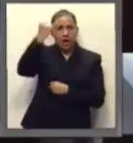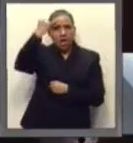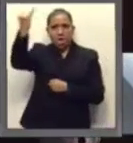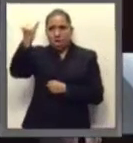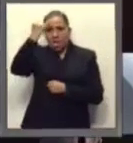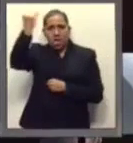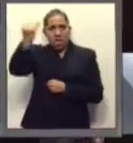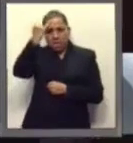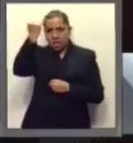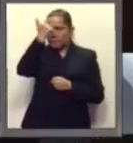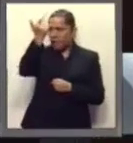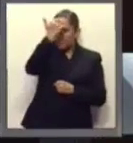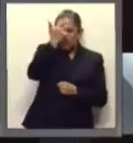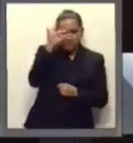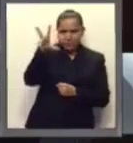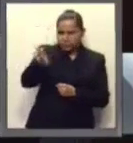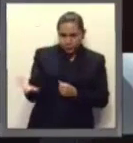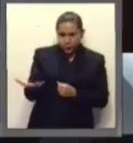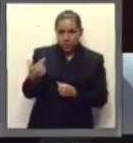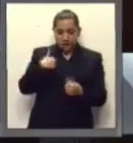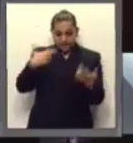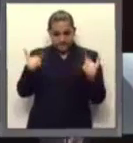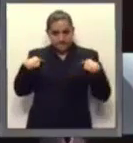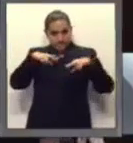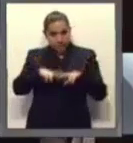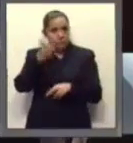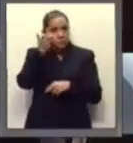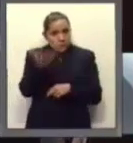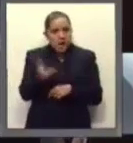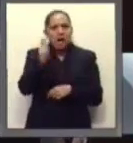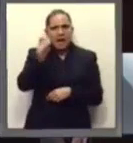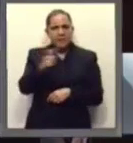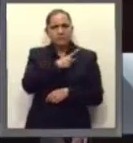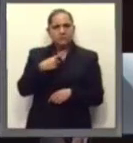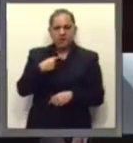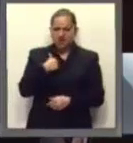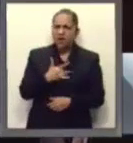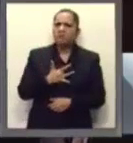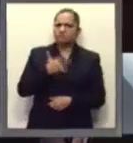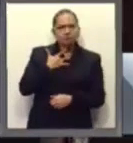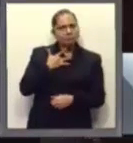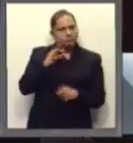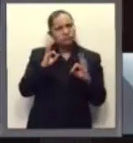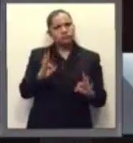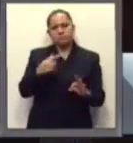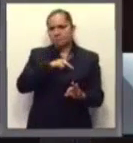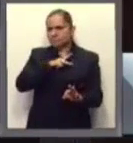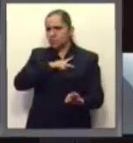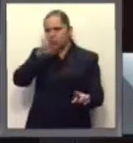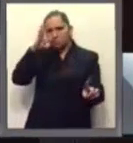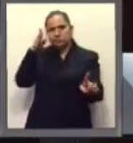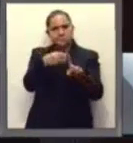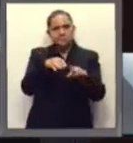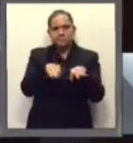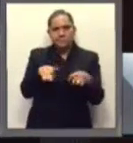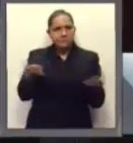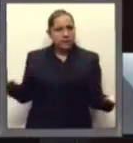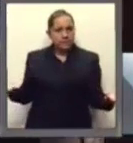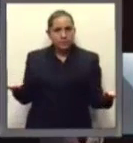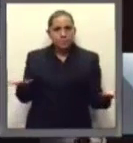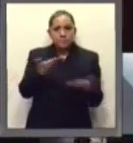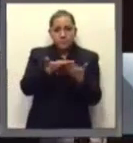ser docente hay que tener vocación. Una reflexión seria y auténtica sobre las carencias y desafíos que